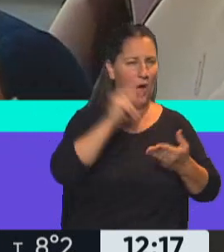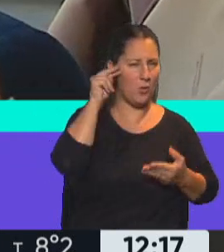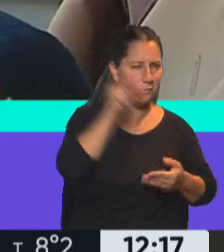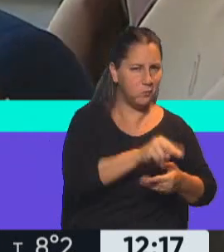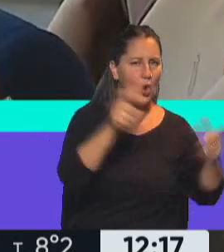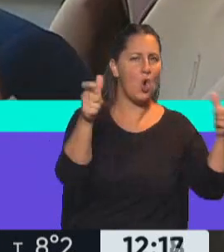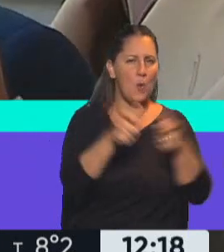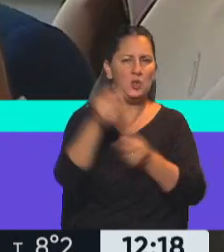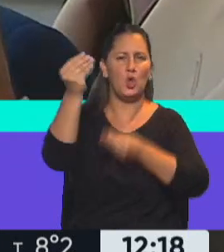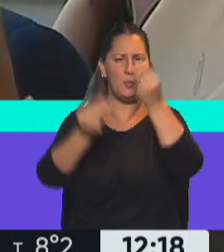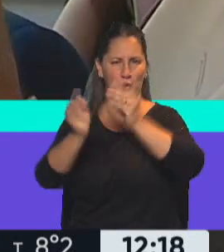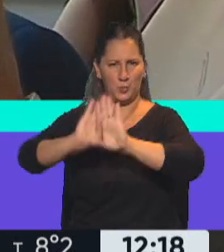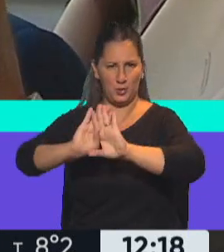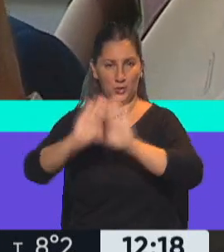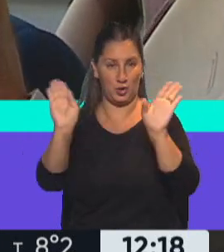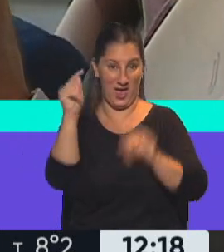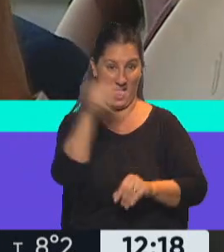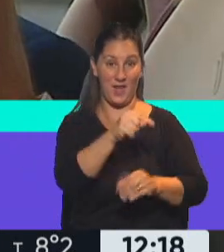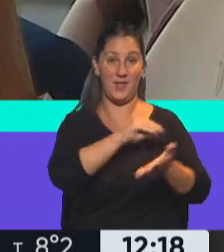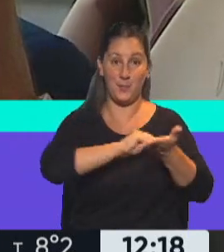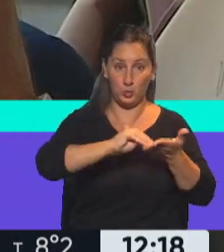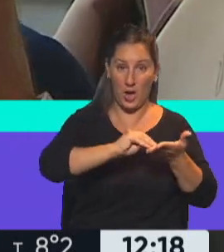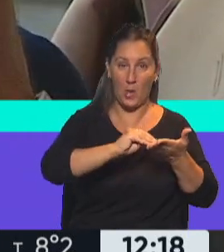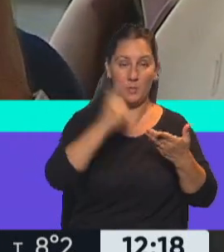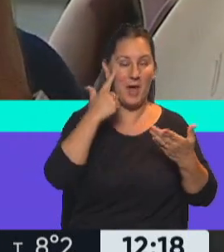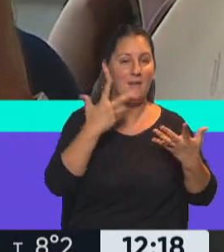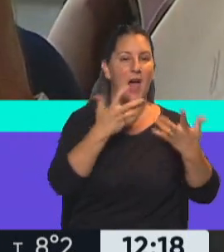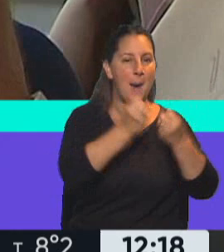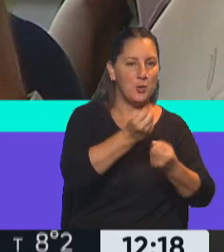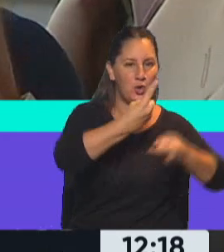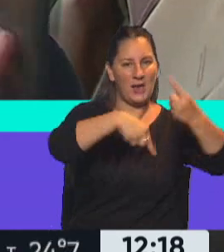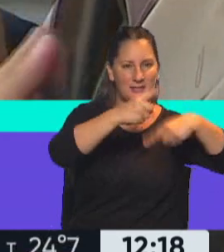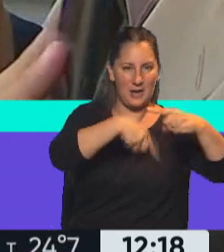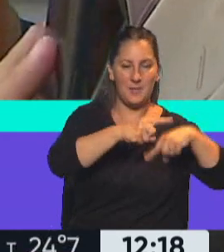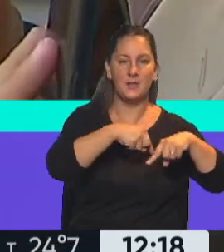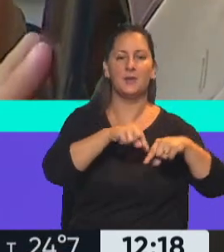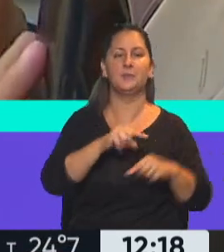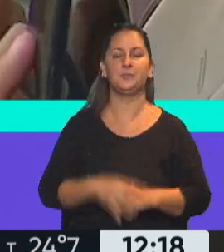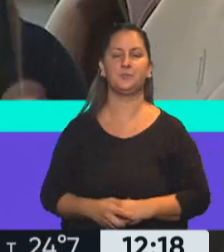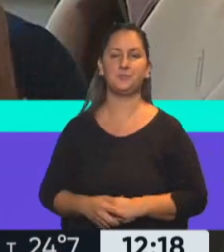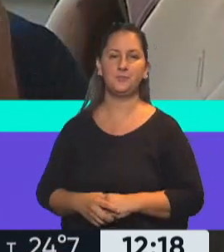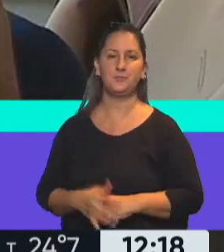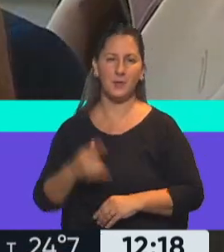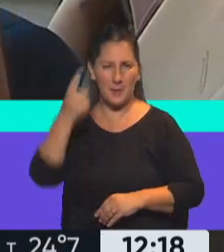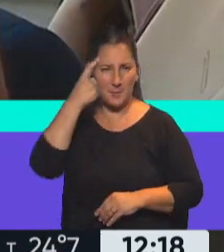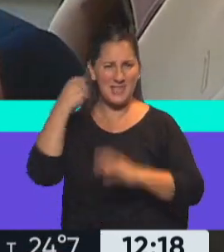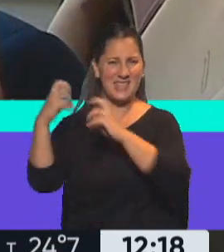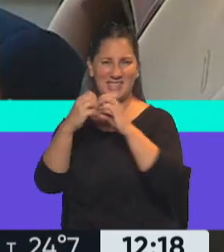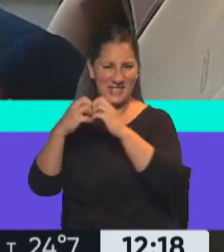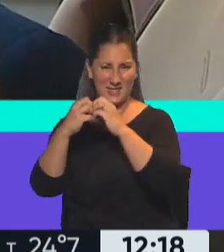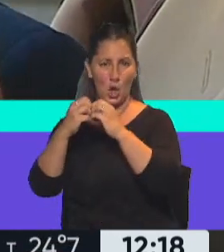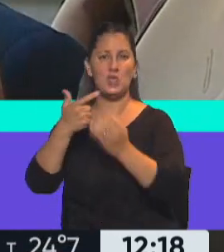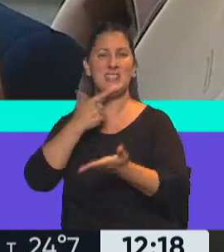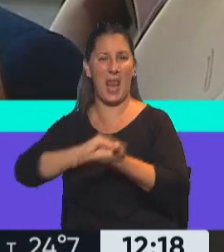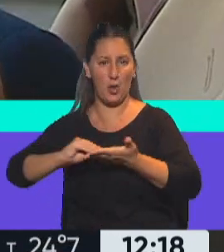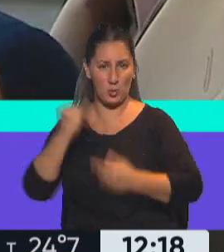gente de la Comisión de Presupuesto en diputados acompañando las gestiones. ¿Piensa sesionar el jueves? Sí, si